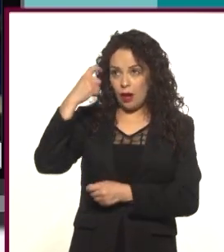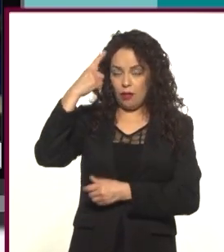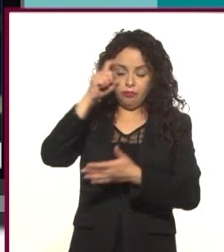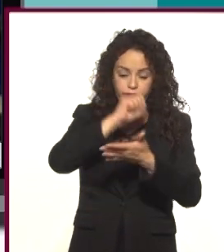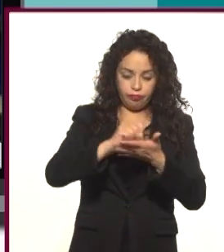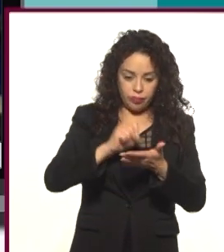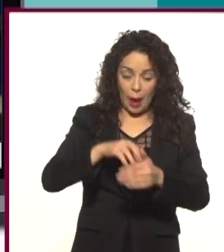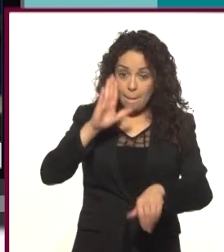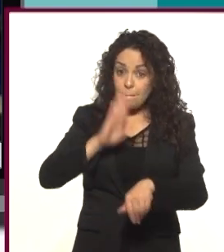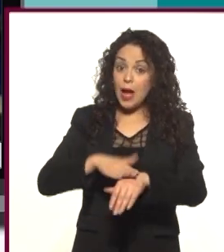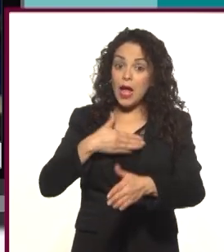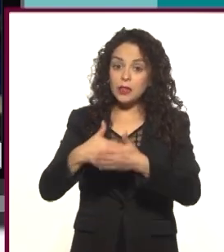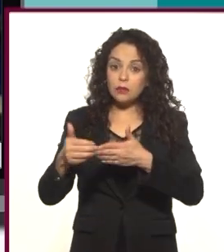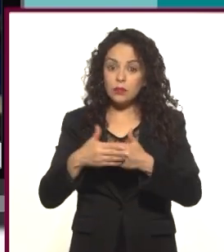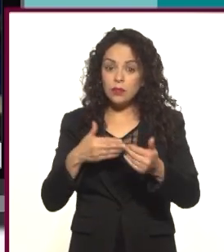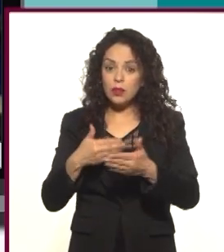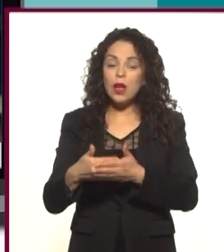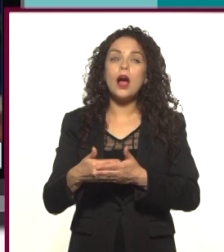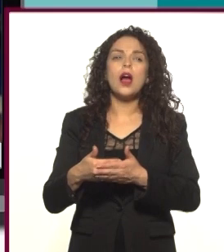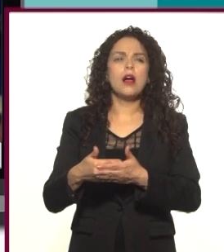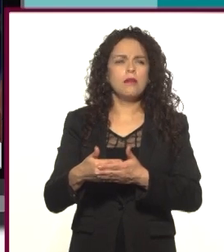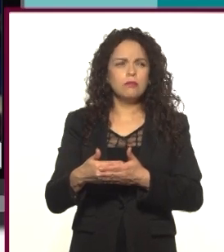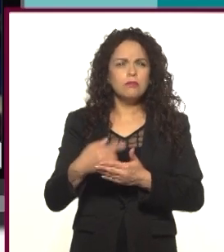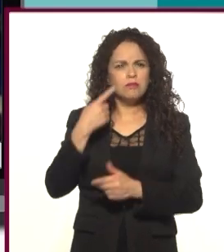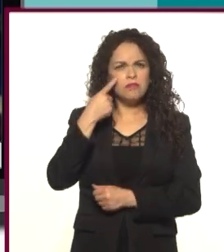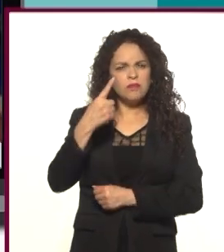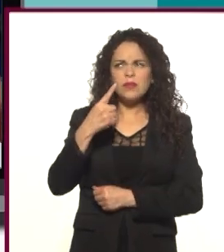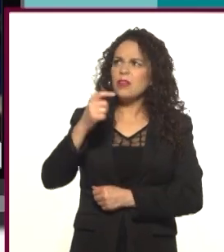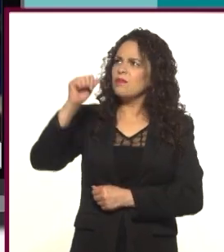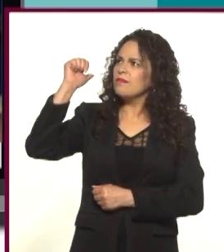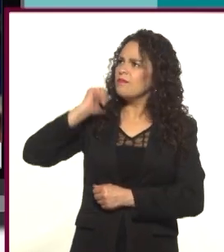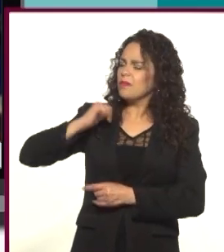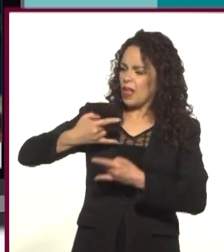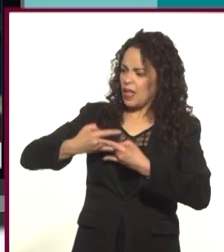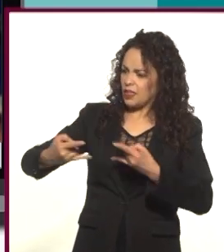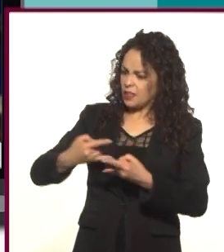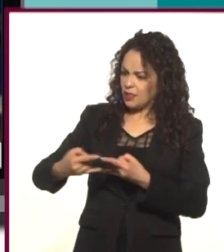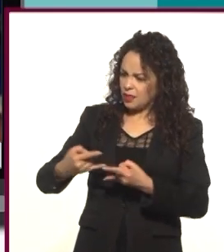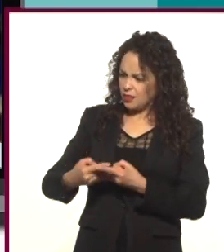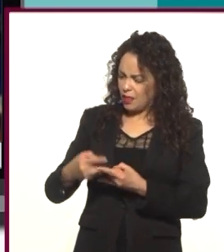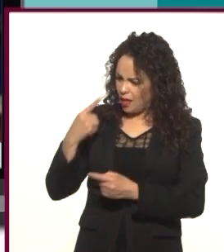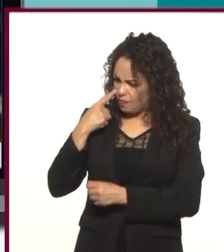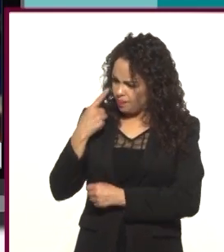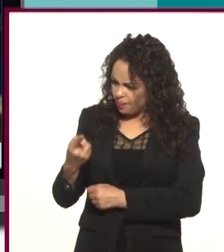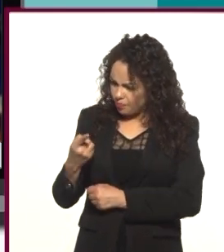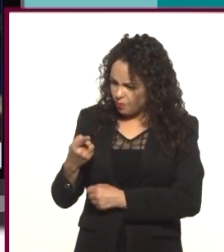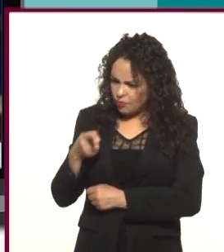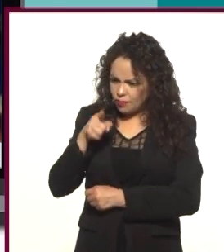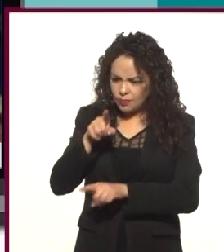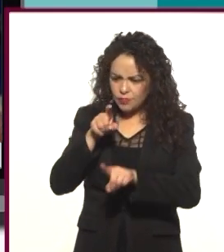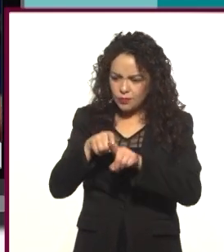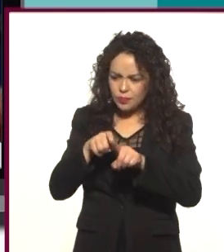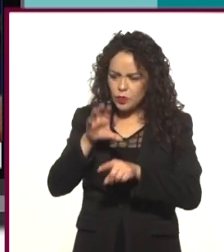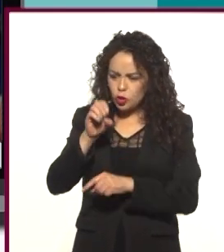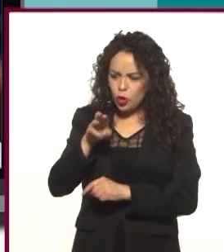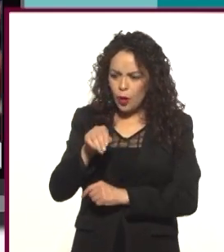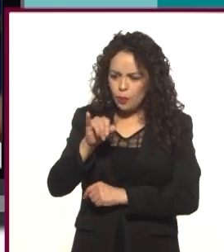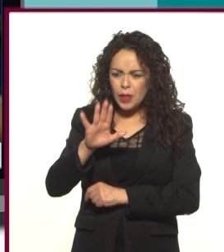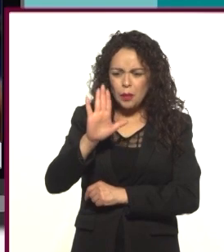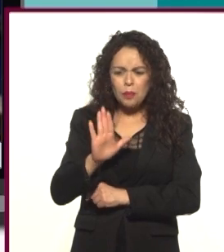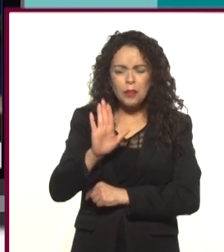más modernos comenzaron a mirar hacia atrás y dijeron, oye, mira, estos cómics tienen como muchas cosas como